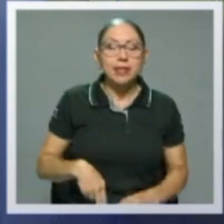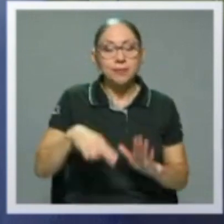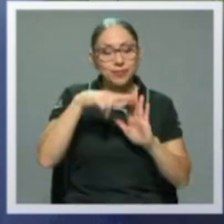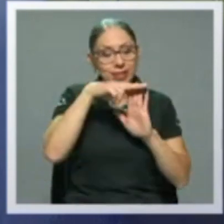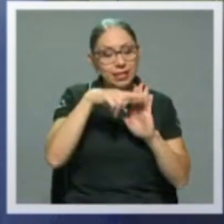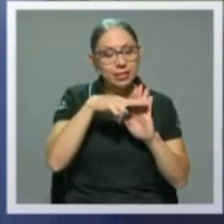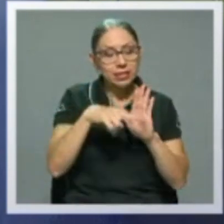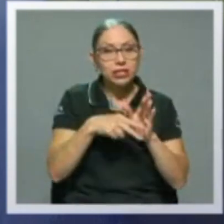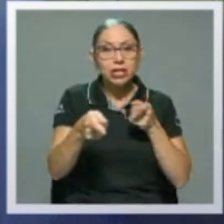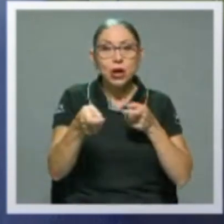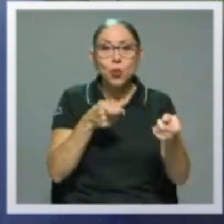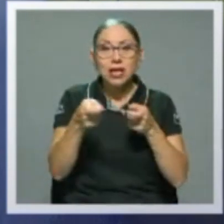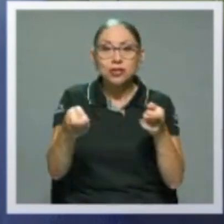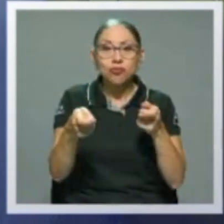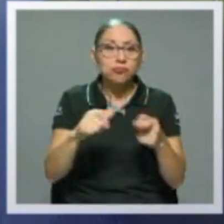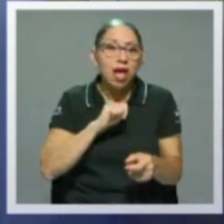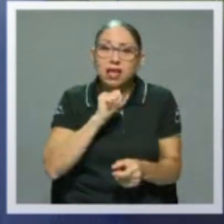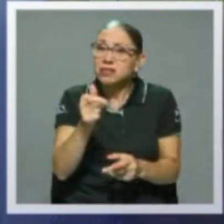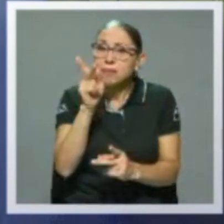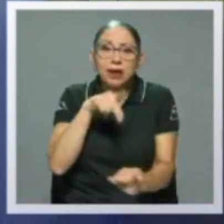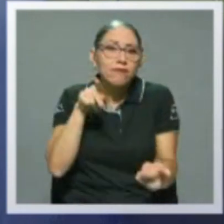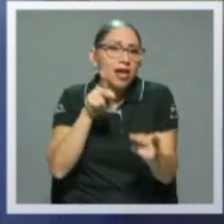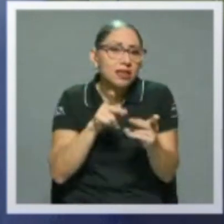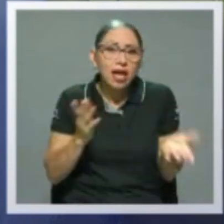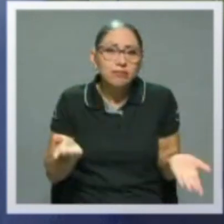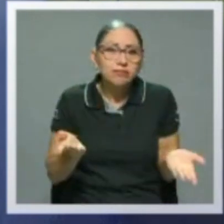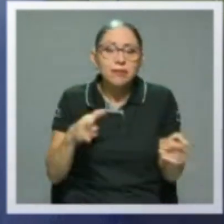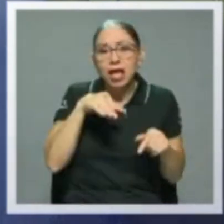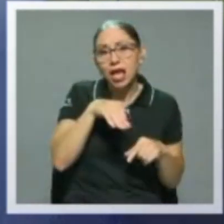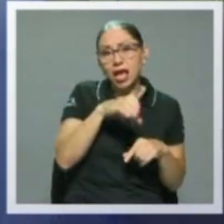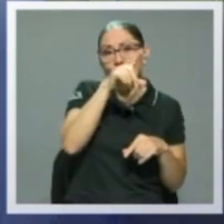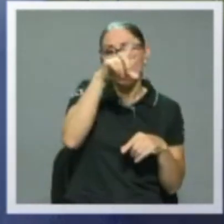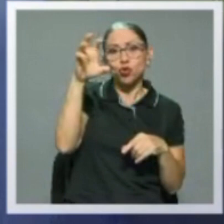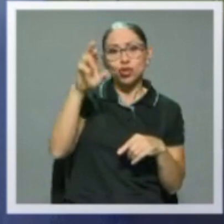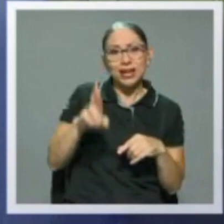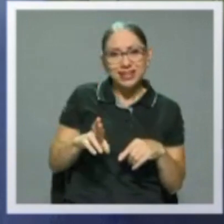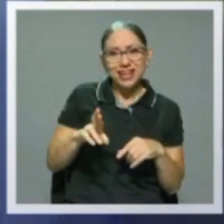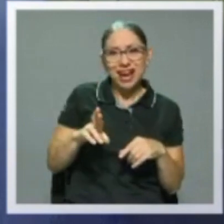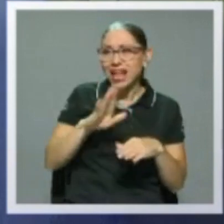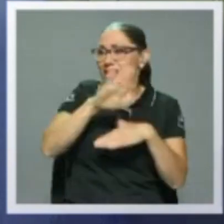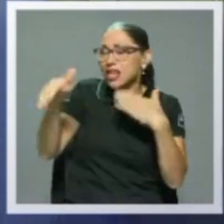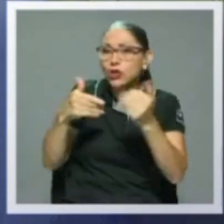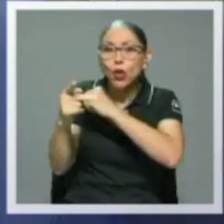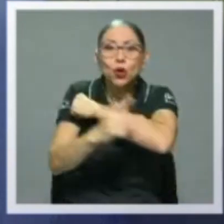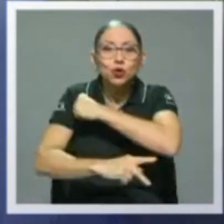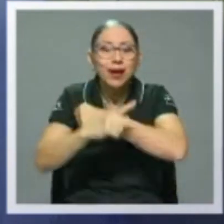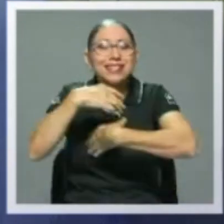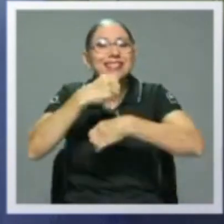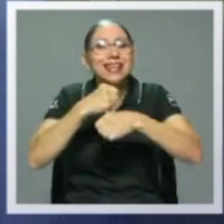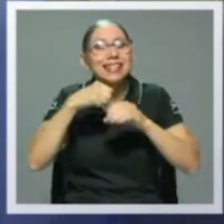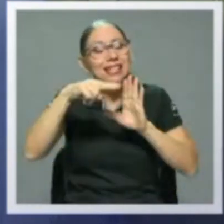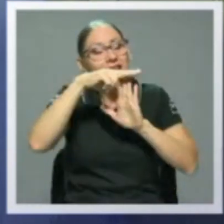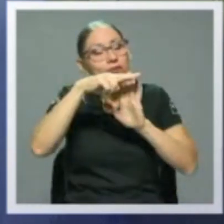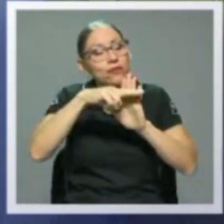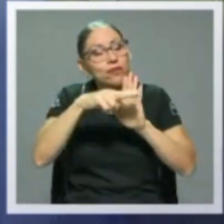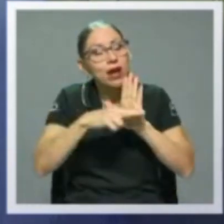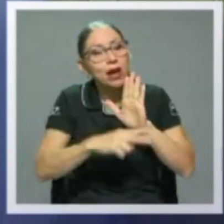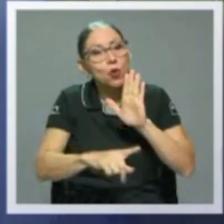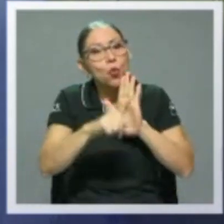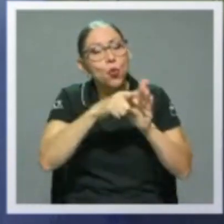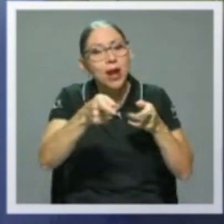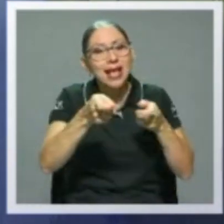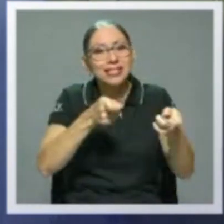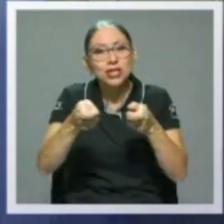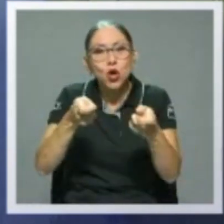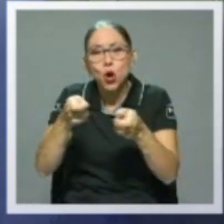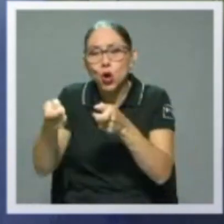es imperfecta en Costa Rica y en todos los países en donde se hace regulación. Lo ideal sería que los precios